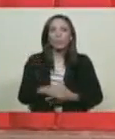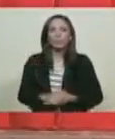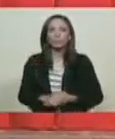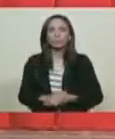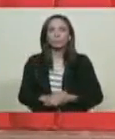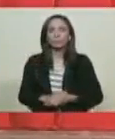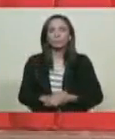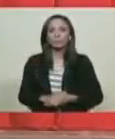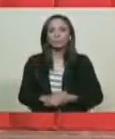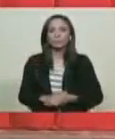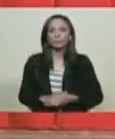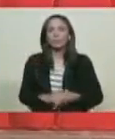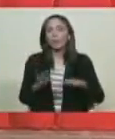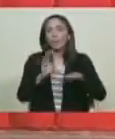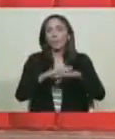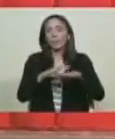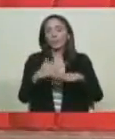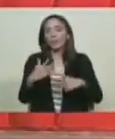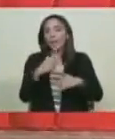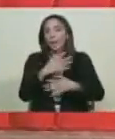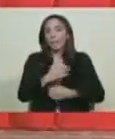la esperanza recrecida